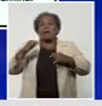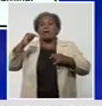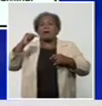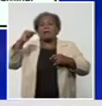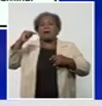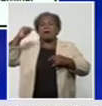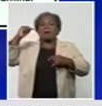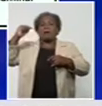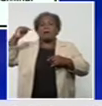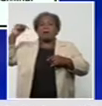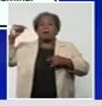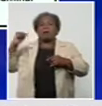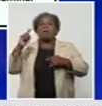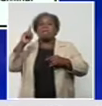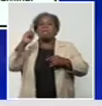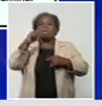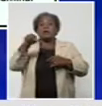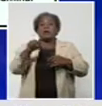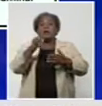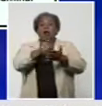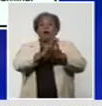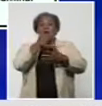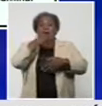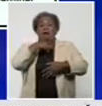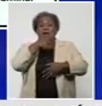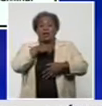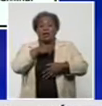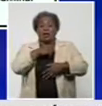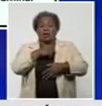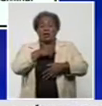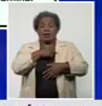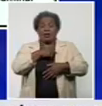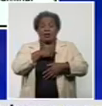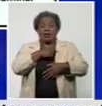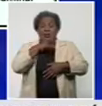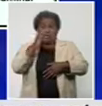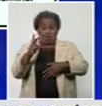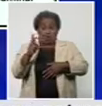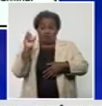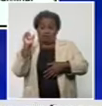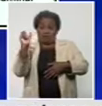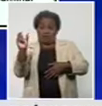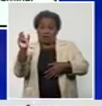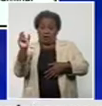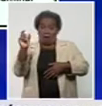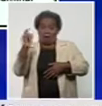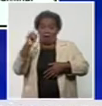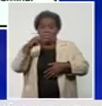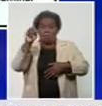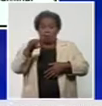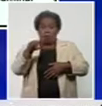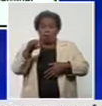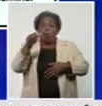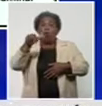de abril. Sin embargo, la segunda fecha que aparece ahí, que es el 1 de julio,